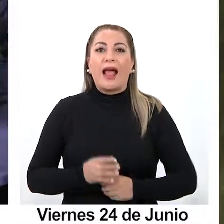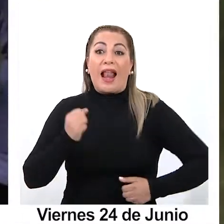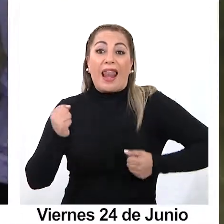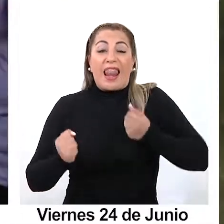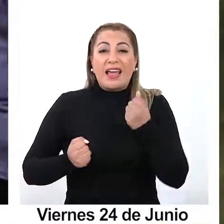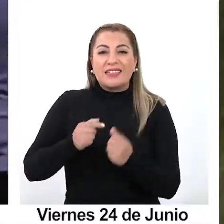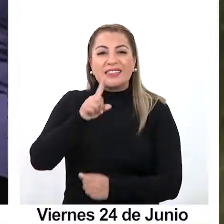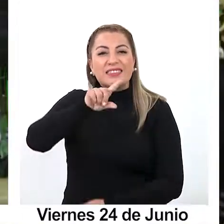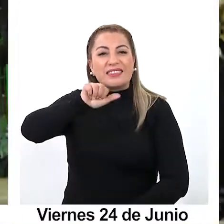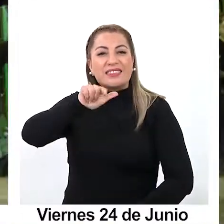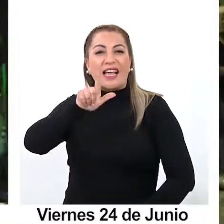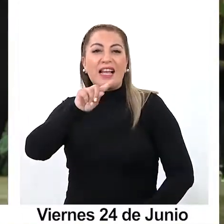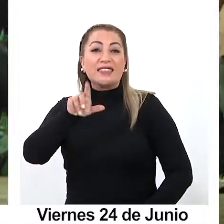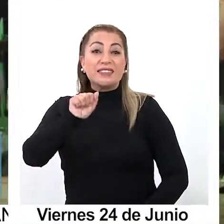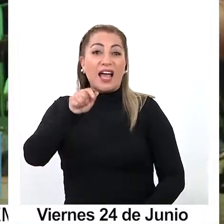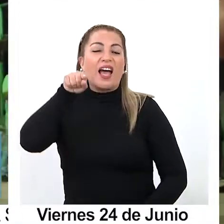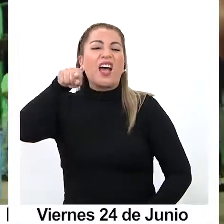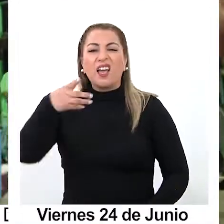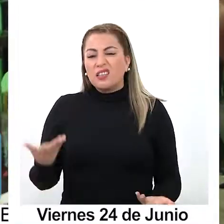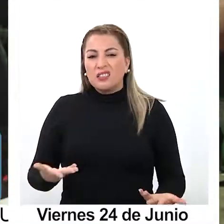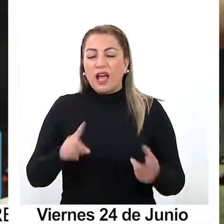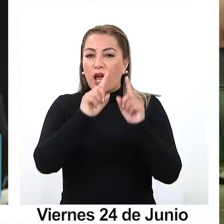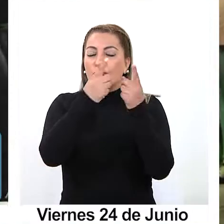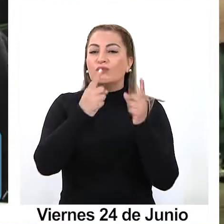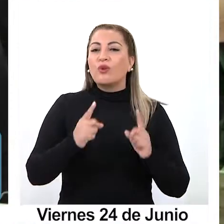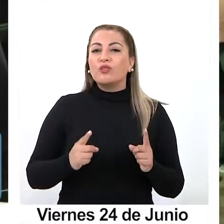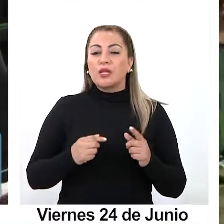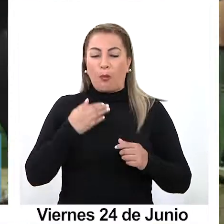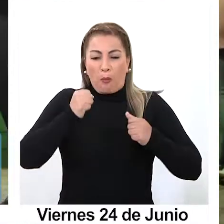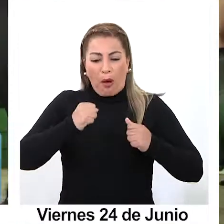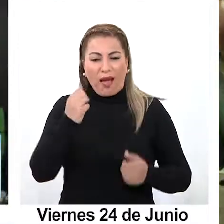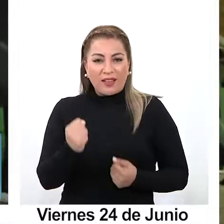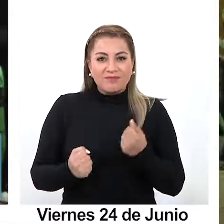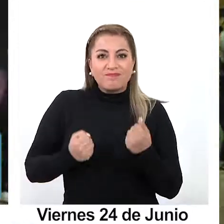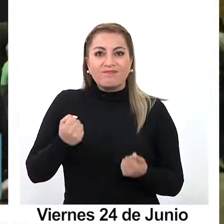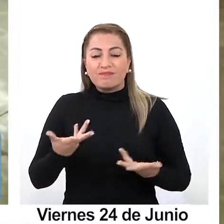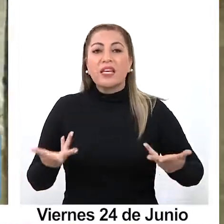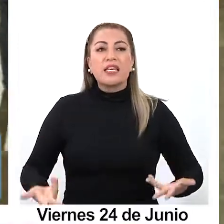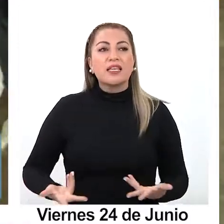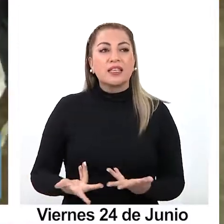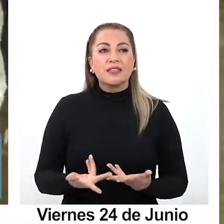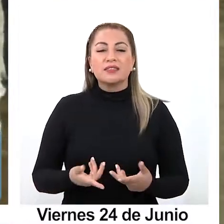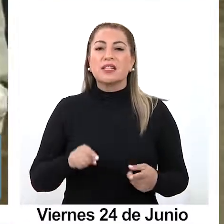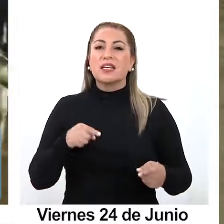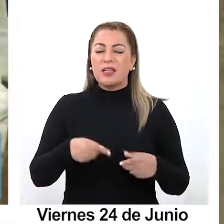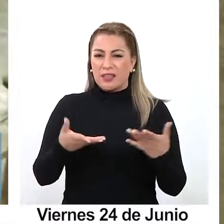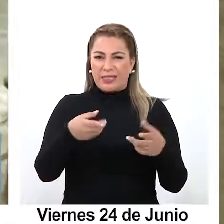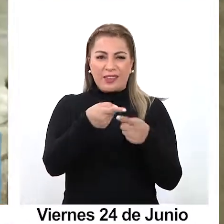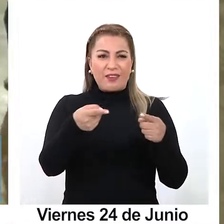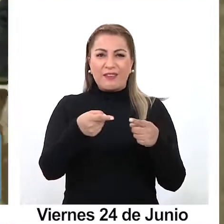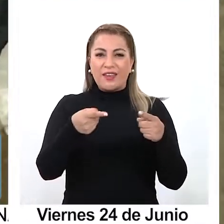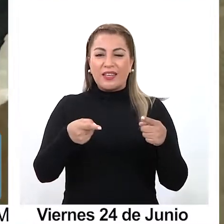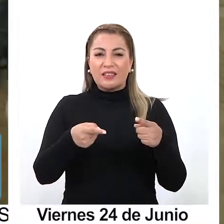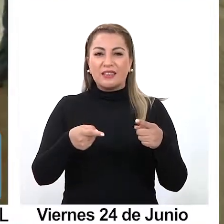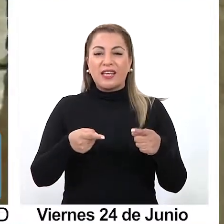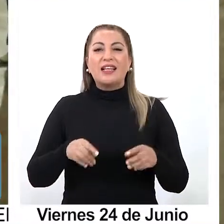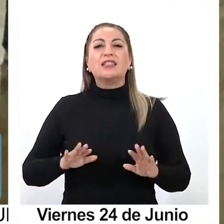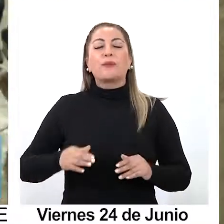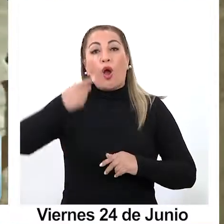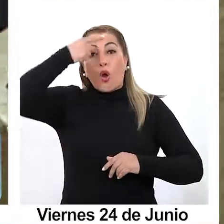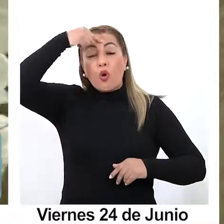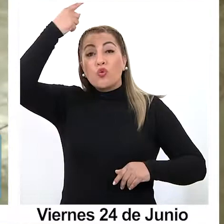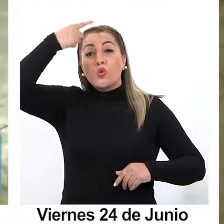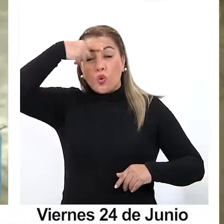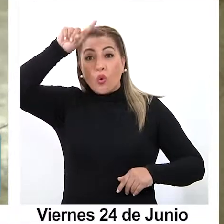La salsa, dicen los que saben, es un género musical bailable resultante de la síntesis del son